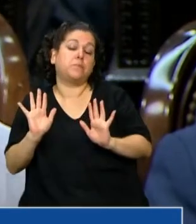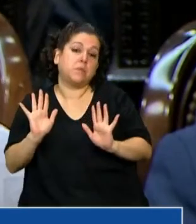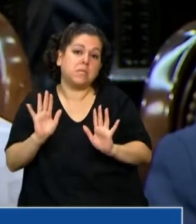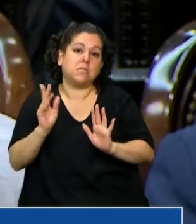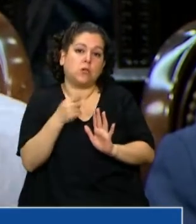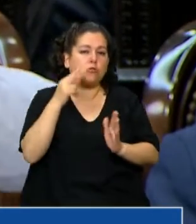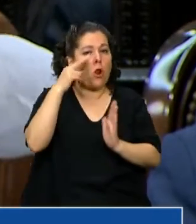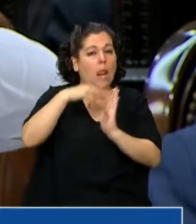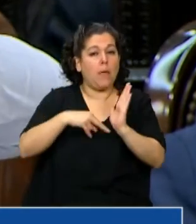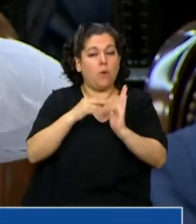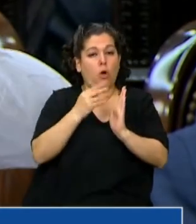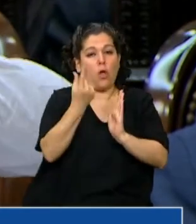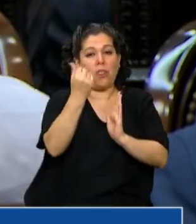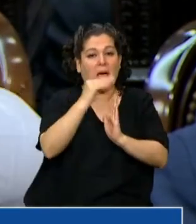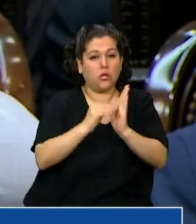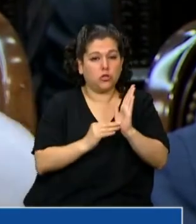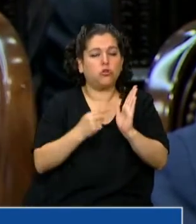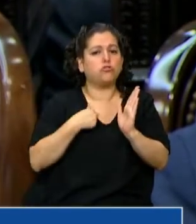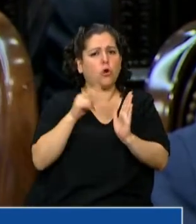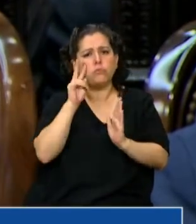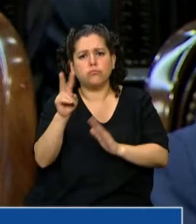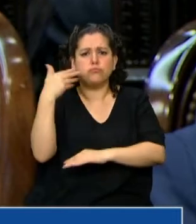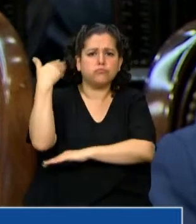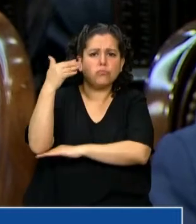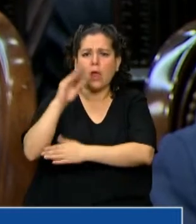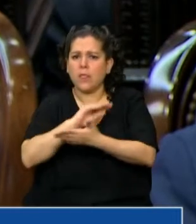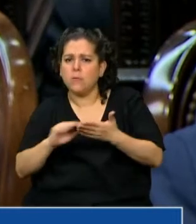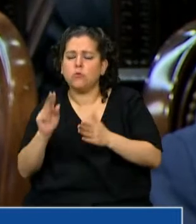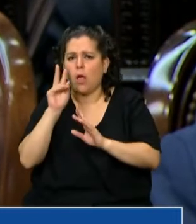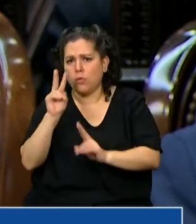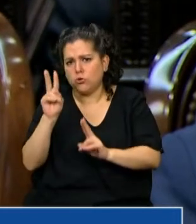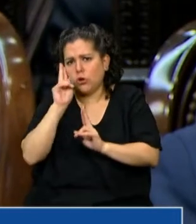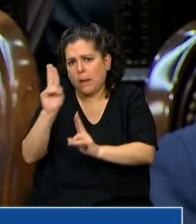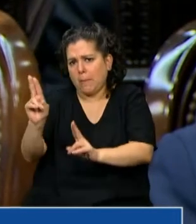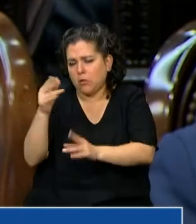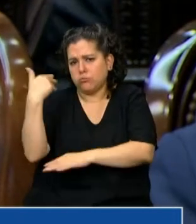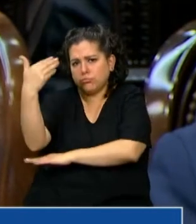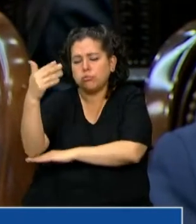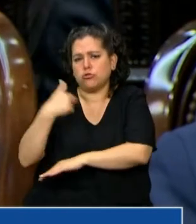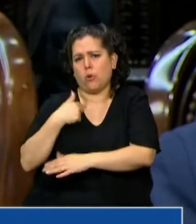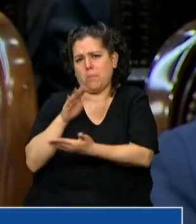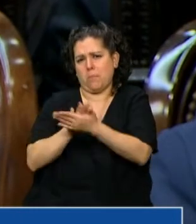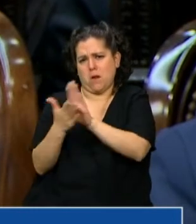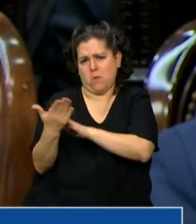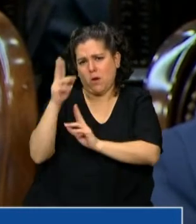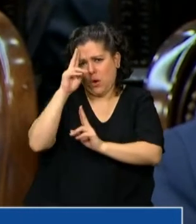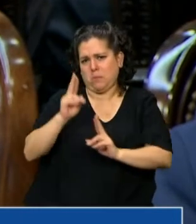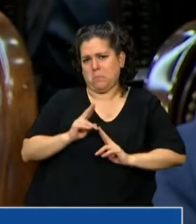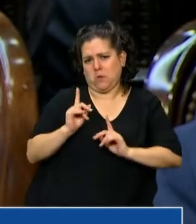uno mira los datos, la escuché con mucho respeto a la diputada, le pido que le escuche de la misma manera.